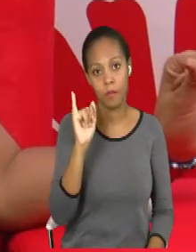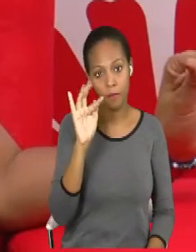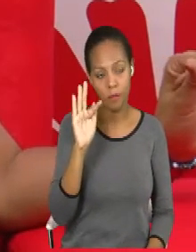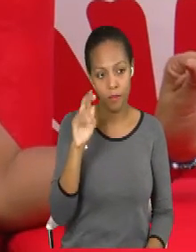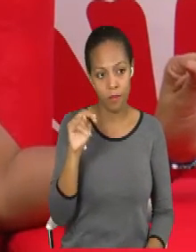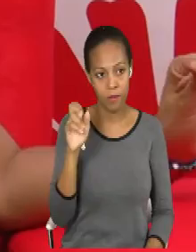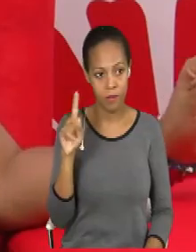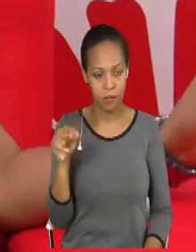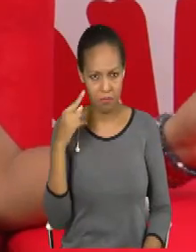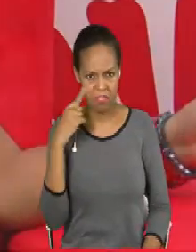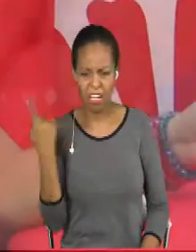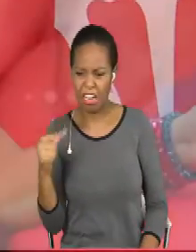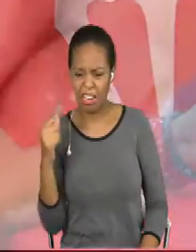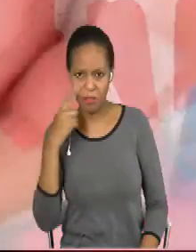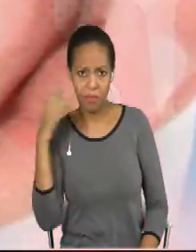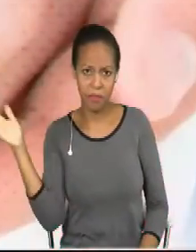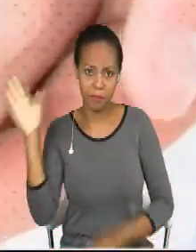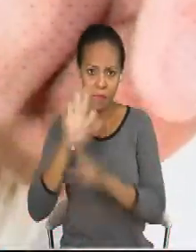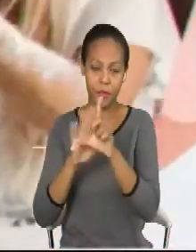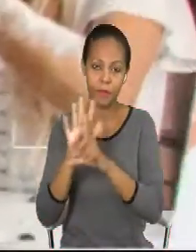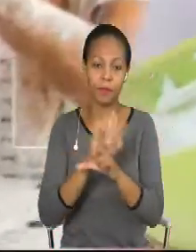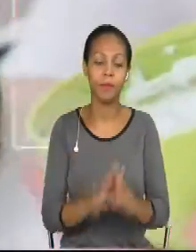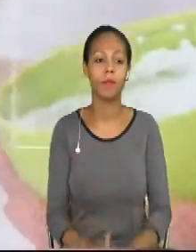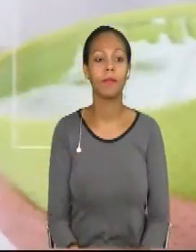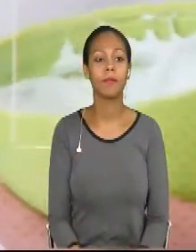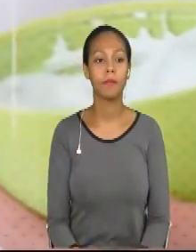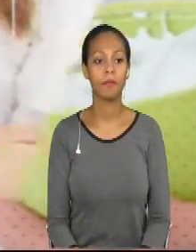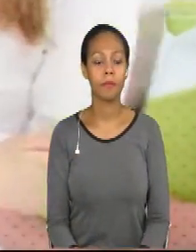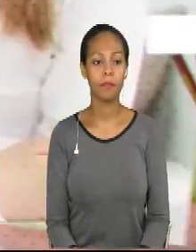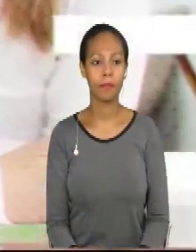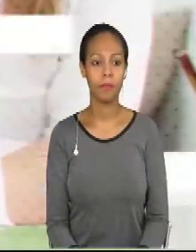se trata? Aquí está el video.